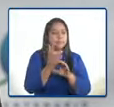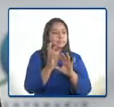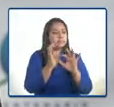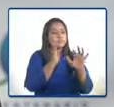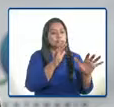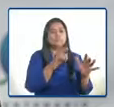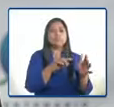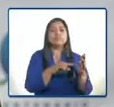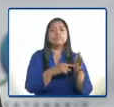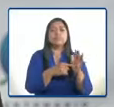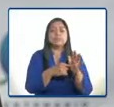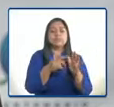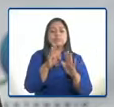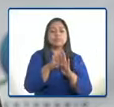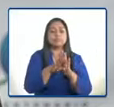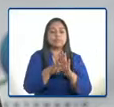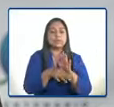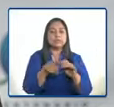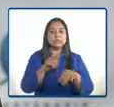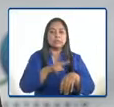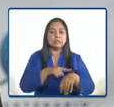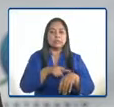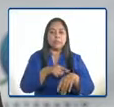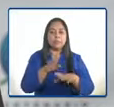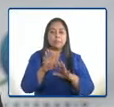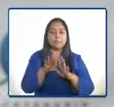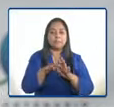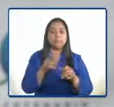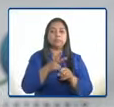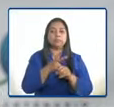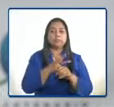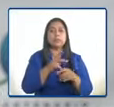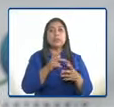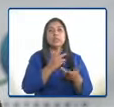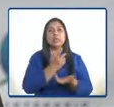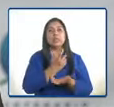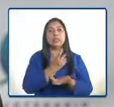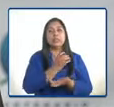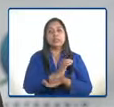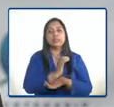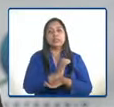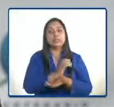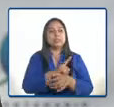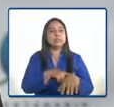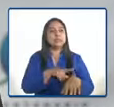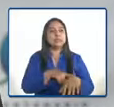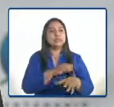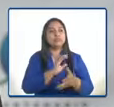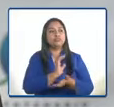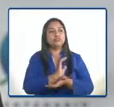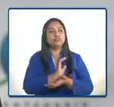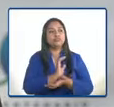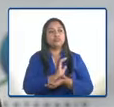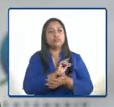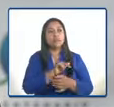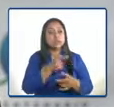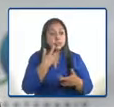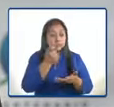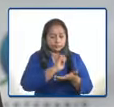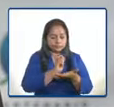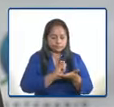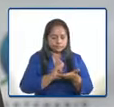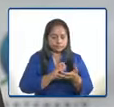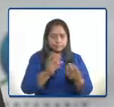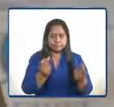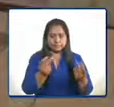la menor cantidad de tiempo a los guatemaltecos en una lista de espera, en una lista de contagio. Inmediatamente podemos tomar los datos por medio de